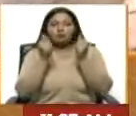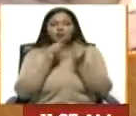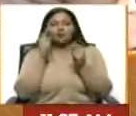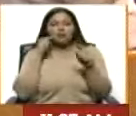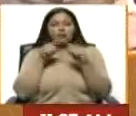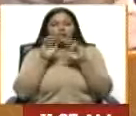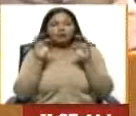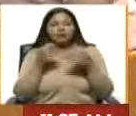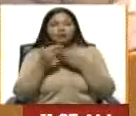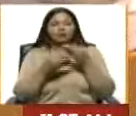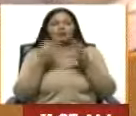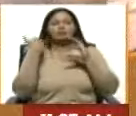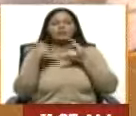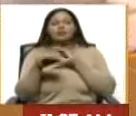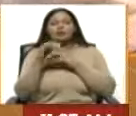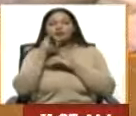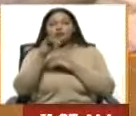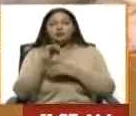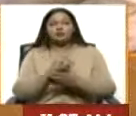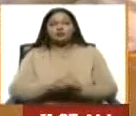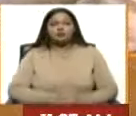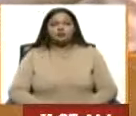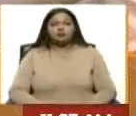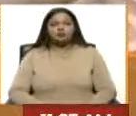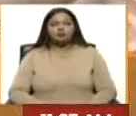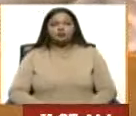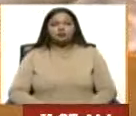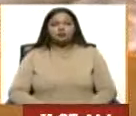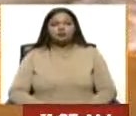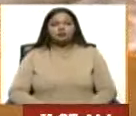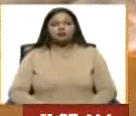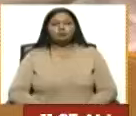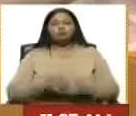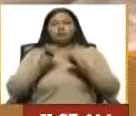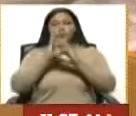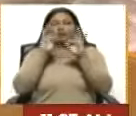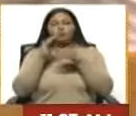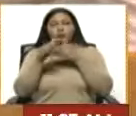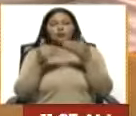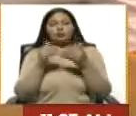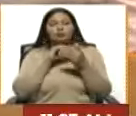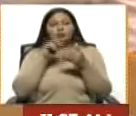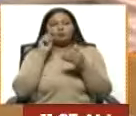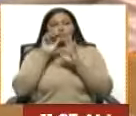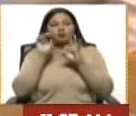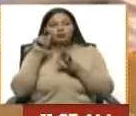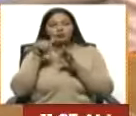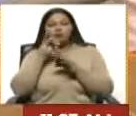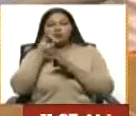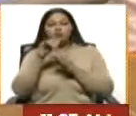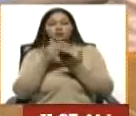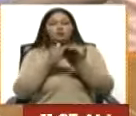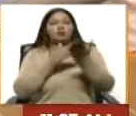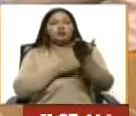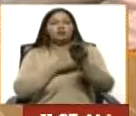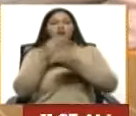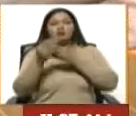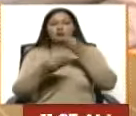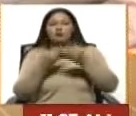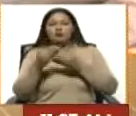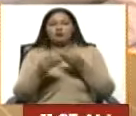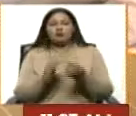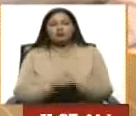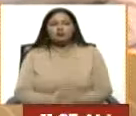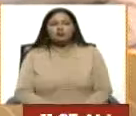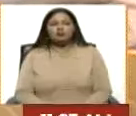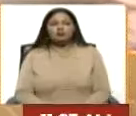eso es que te empieza a enviar información. Entonces, si ese algoritmo tiene un sesgo, es decir, si tiene una información previa que le dice, epa,